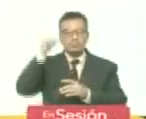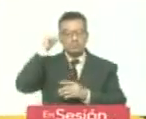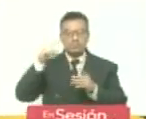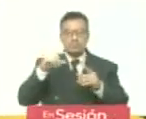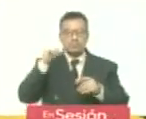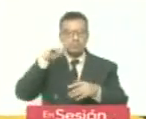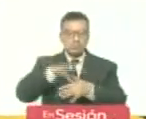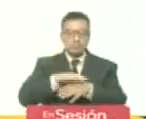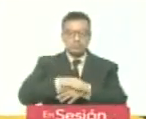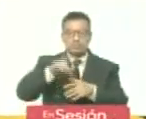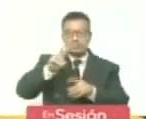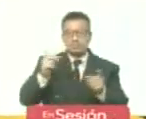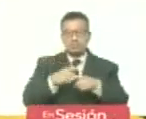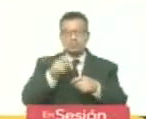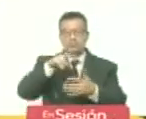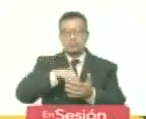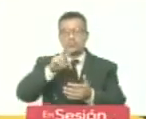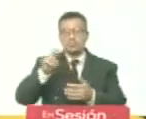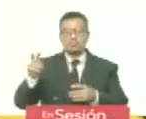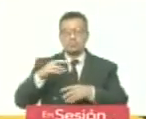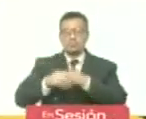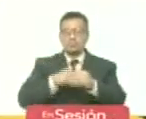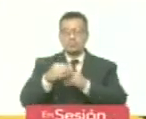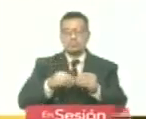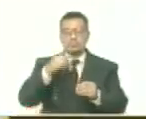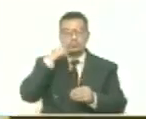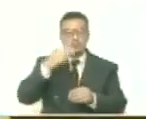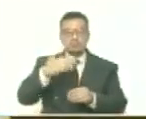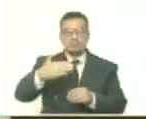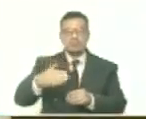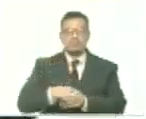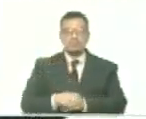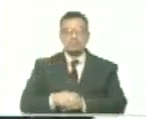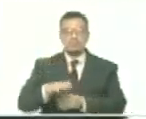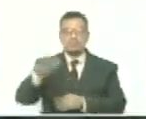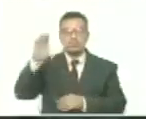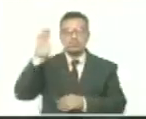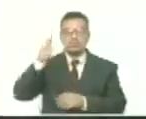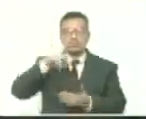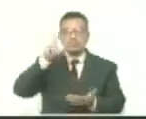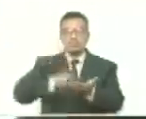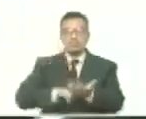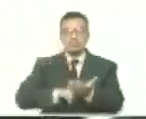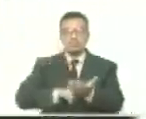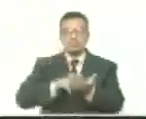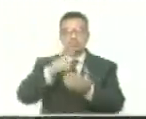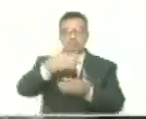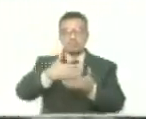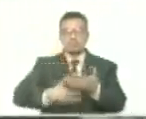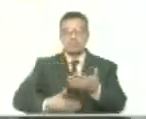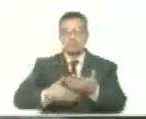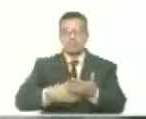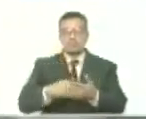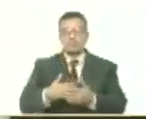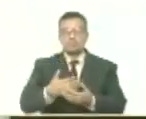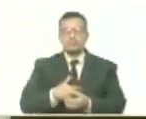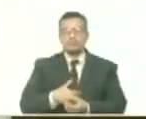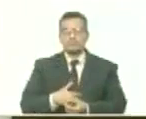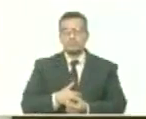2 de agosto de 2022, irán a manifestarlo como sea de costumbre. Queda aprobada el acta